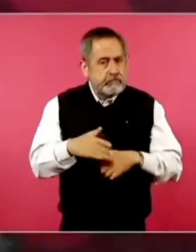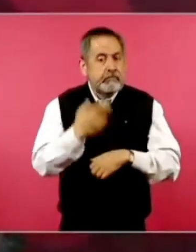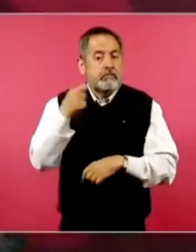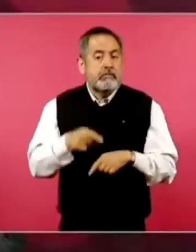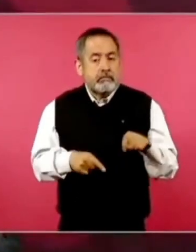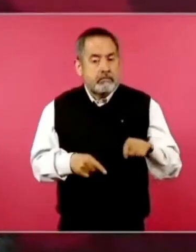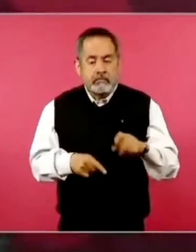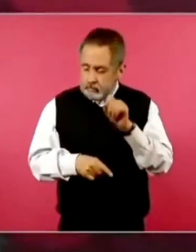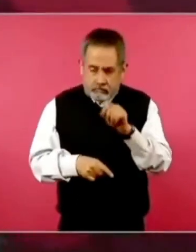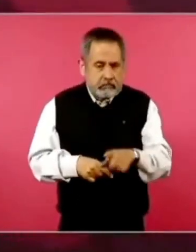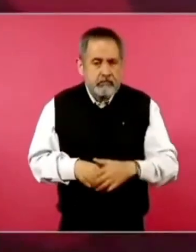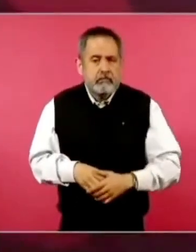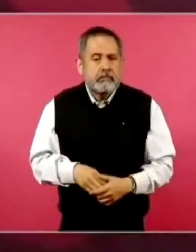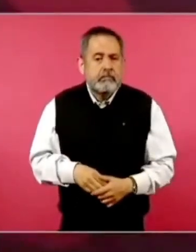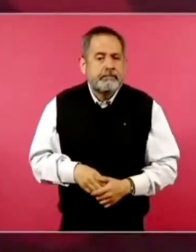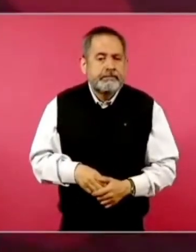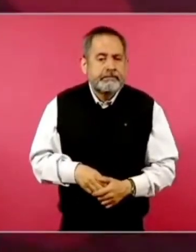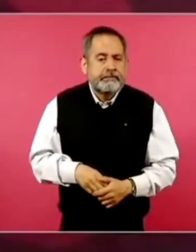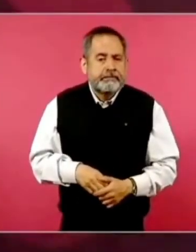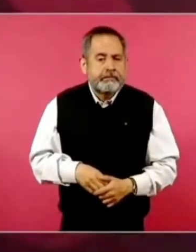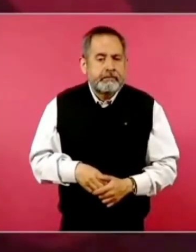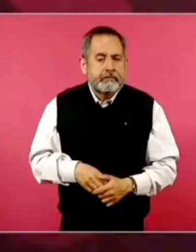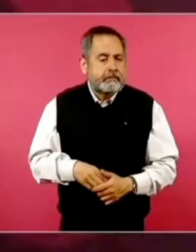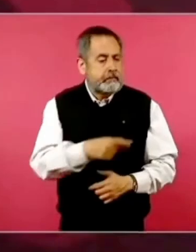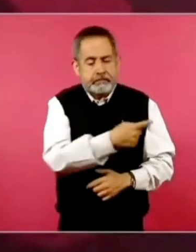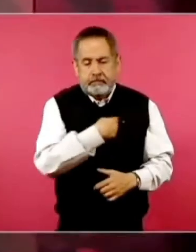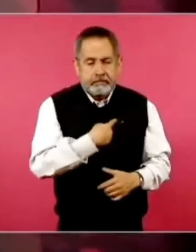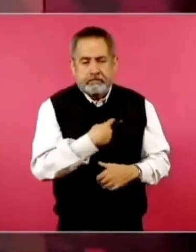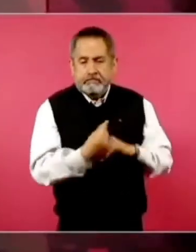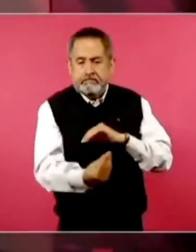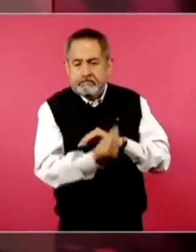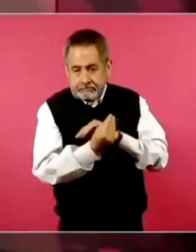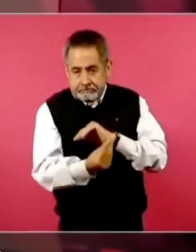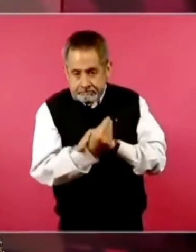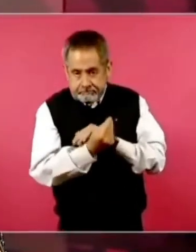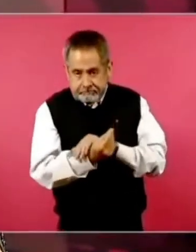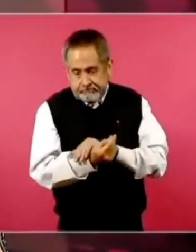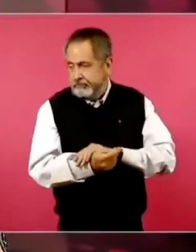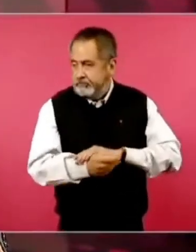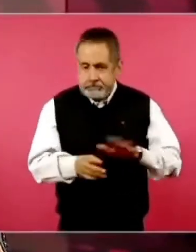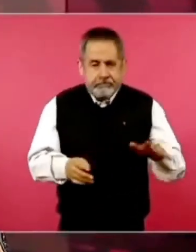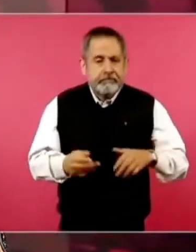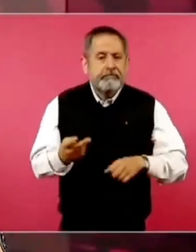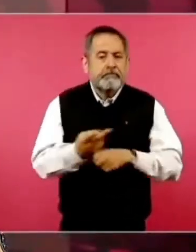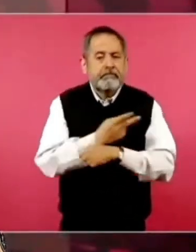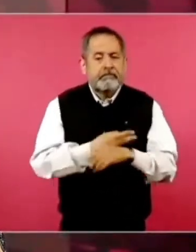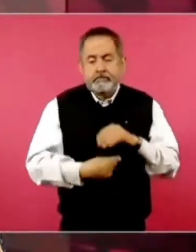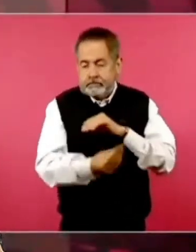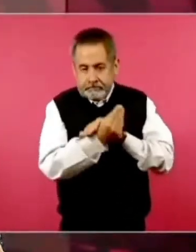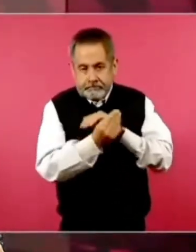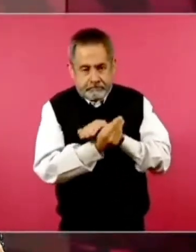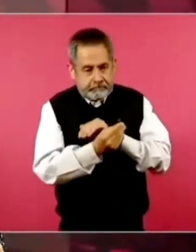lo mismo, no me hicieron caso al principio